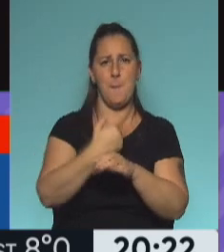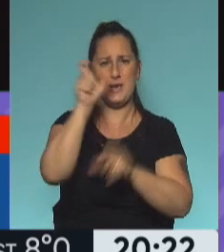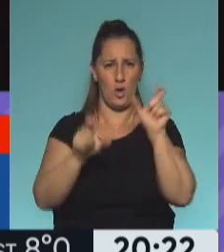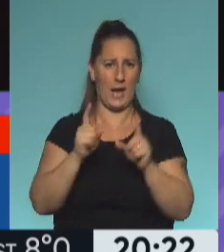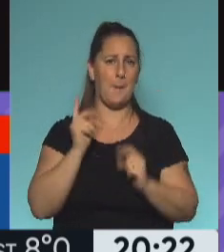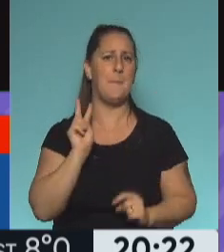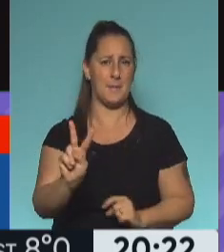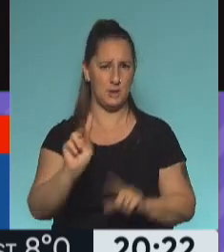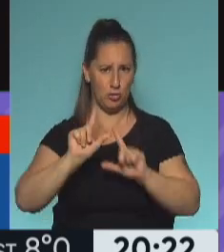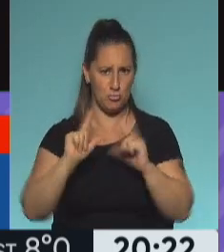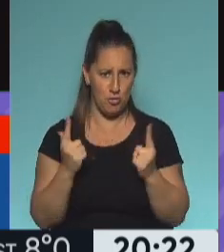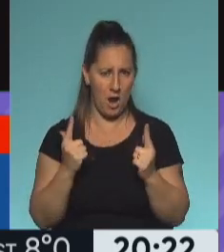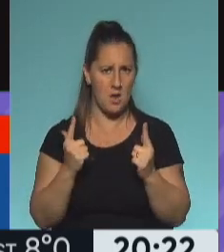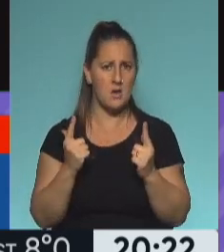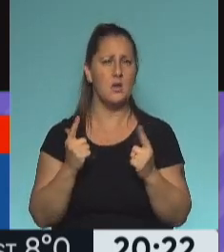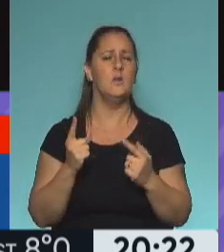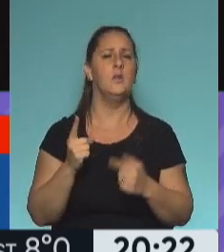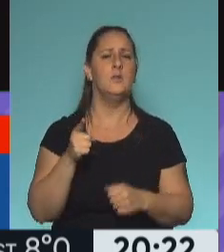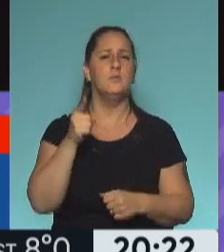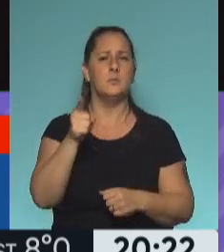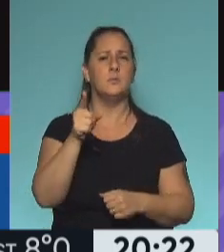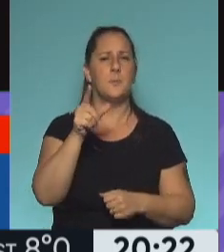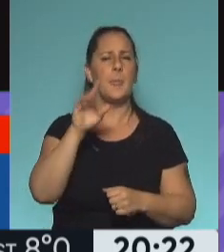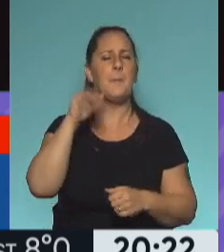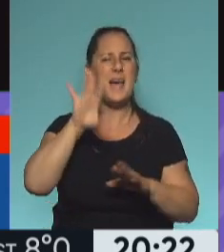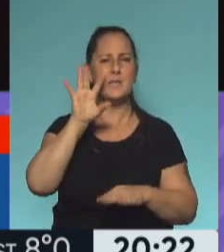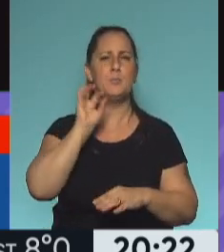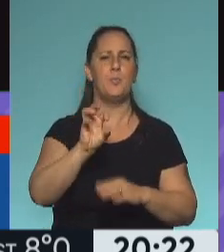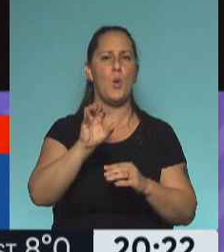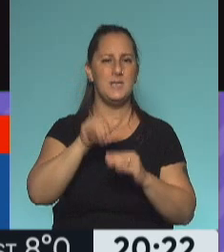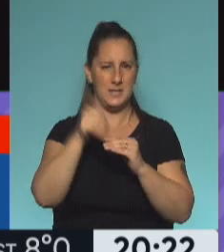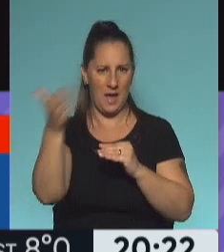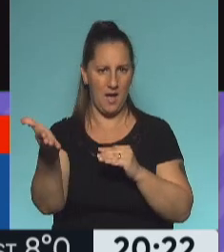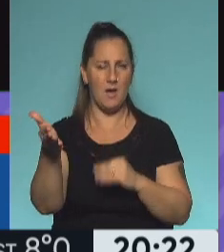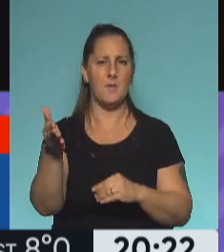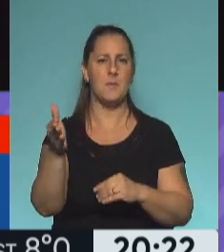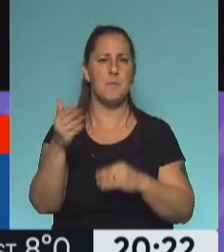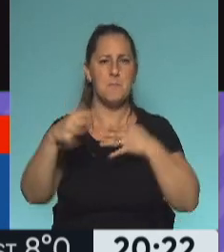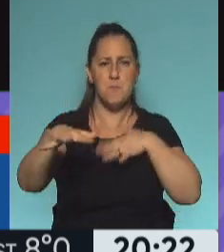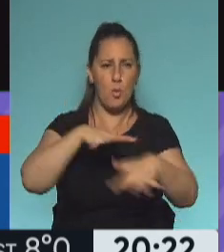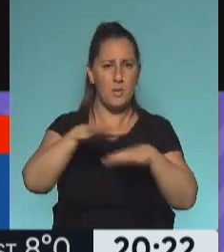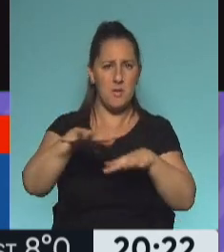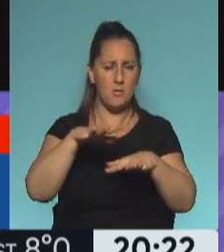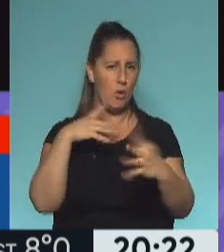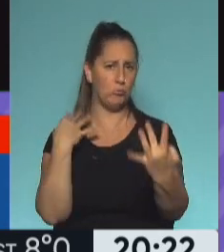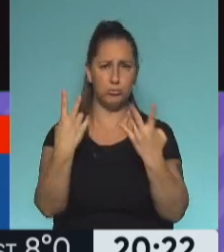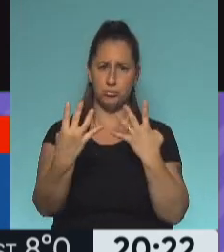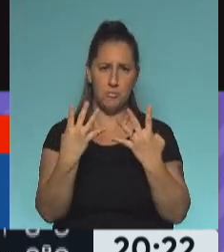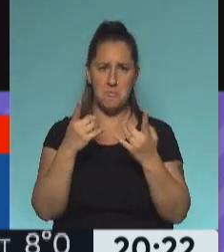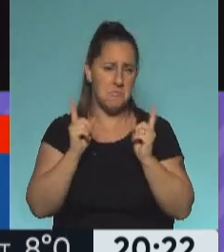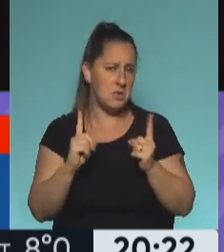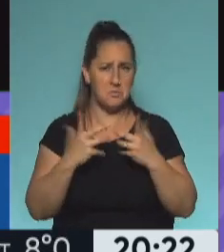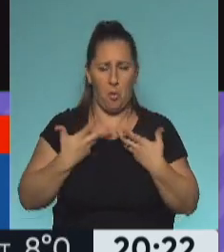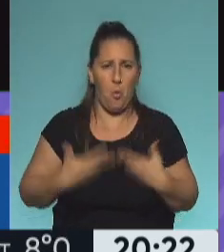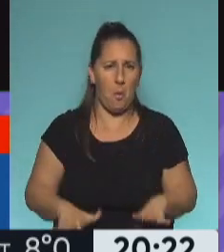permiso, en los ámbitos en particular y en la provincia de Buenos Aires, el movimiento que se veía era prácticamente normal